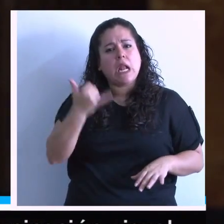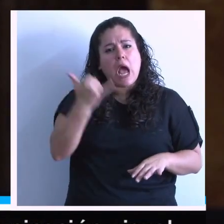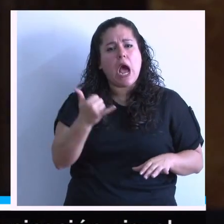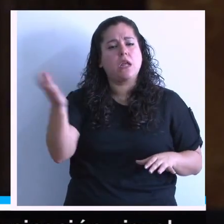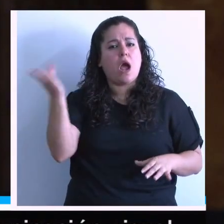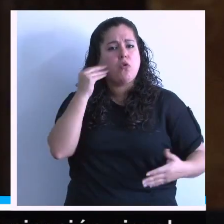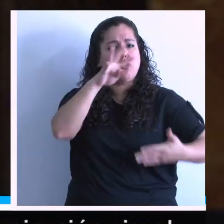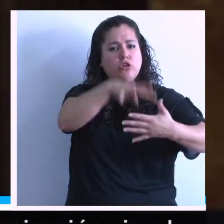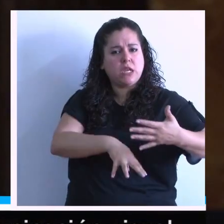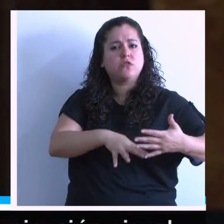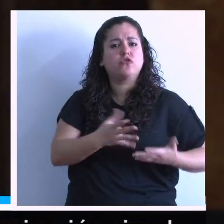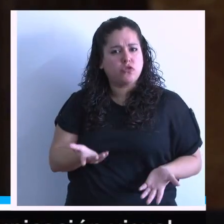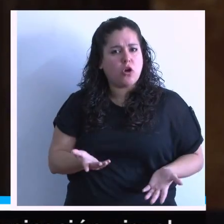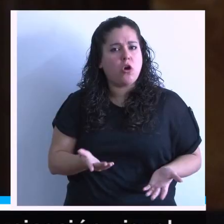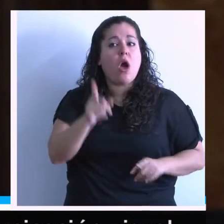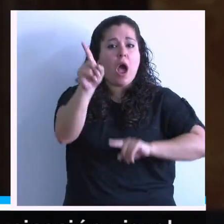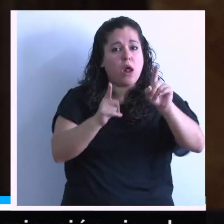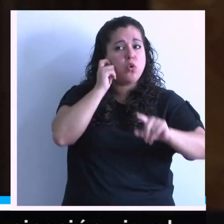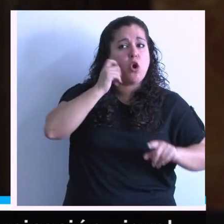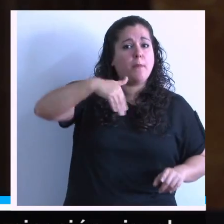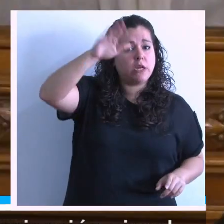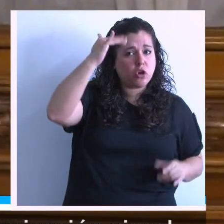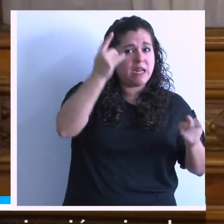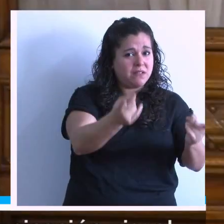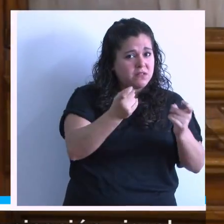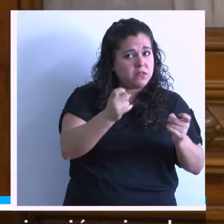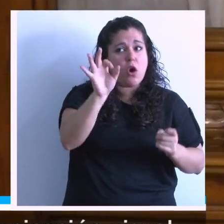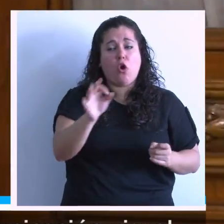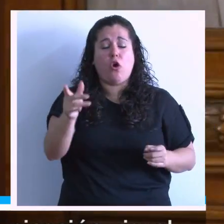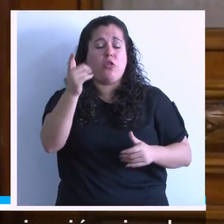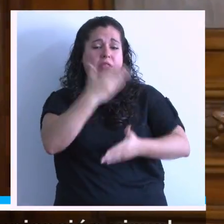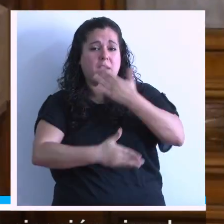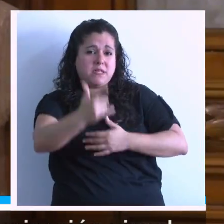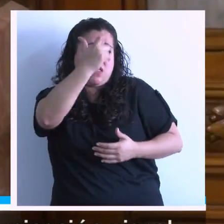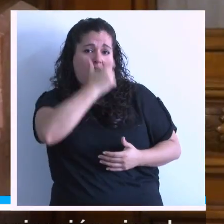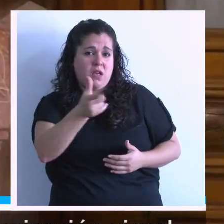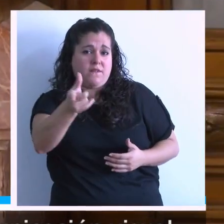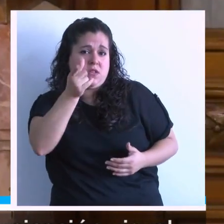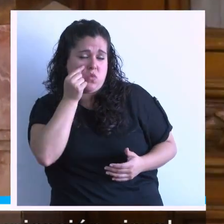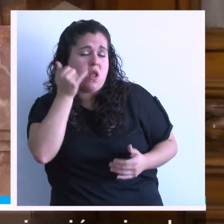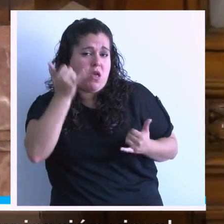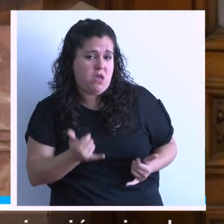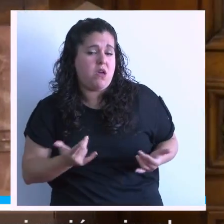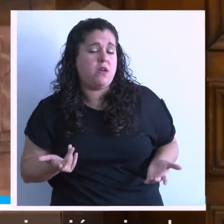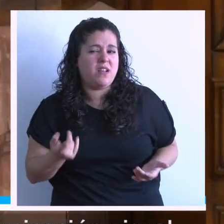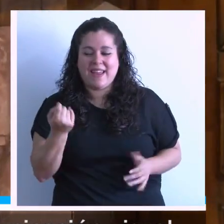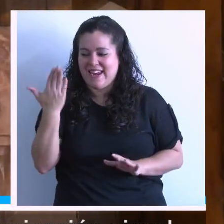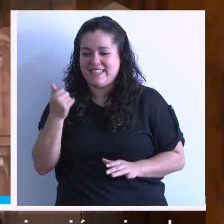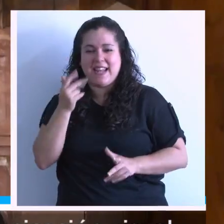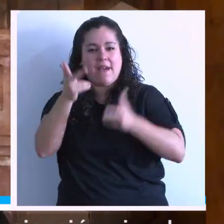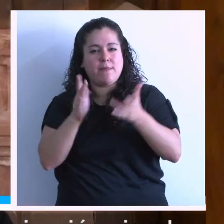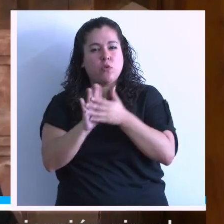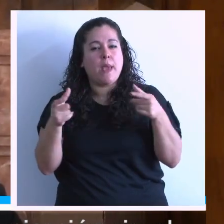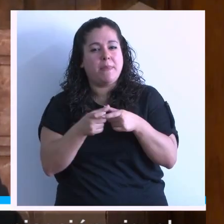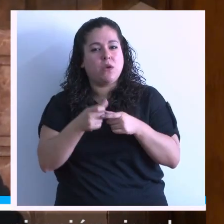el que se necesitan algunas personas mayores o las que tienen discapacidad visual. Se nombraba recién fuera de cámara